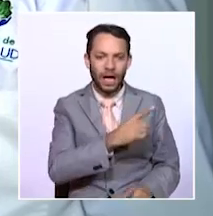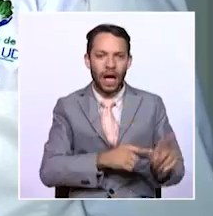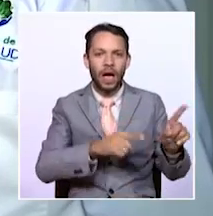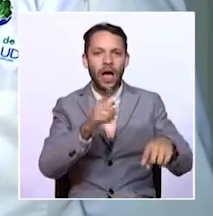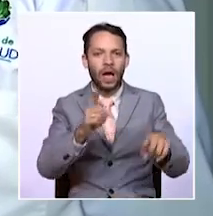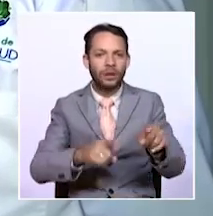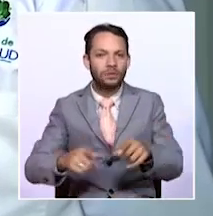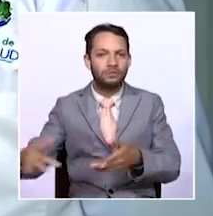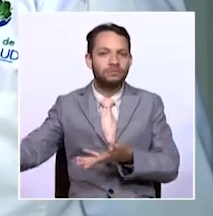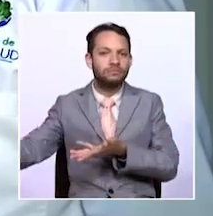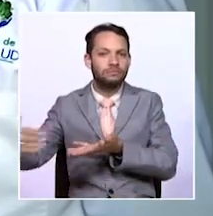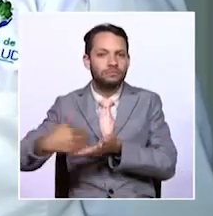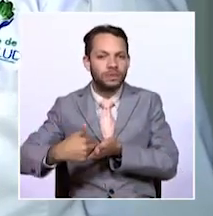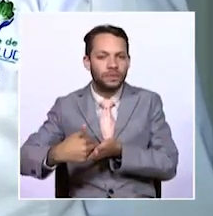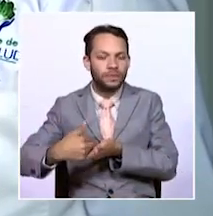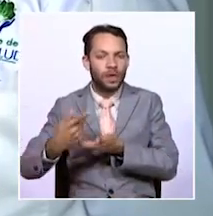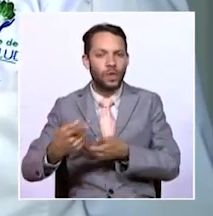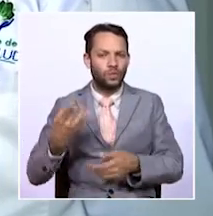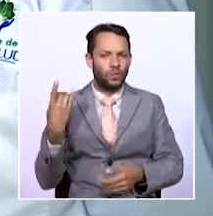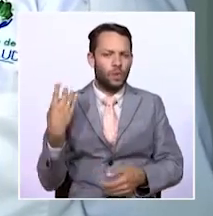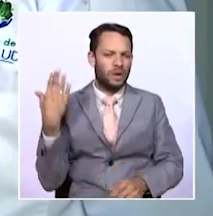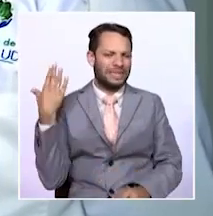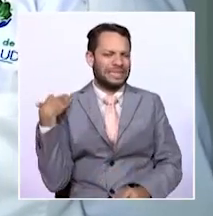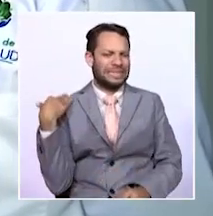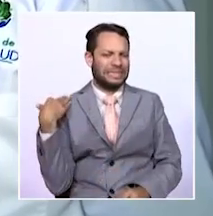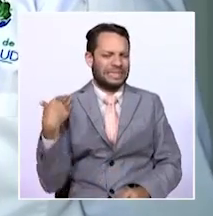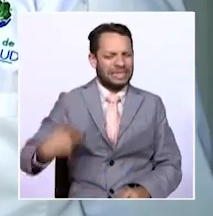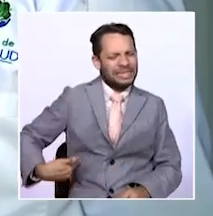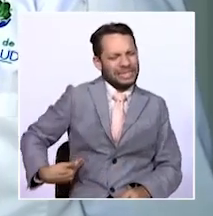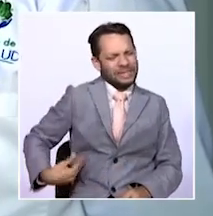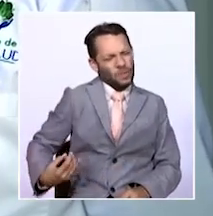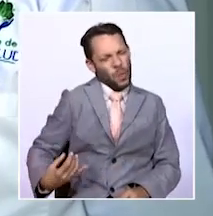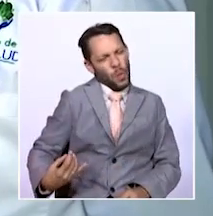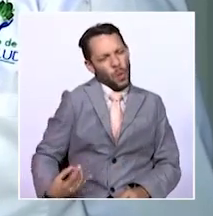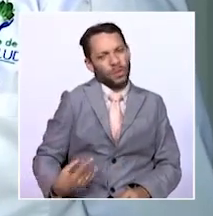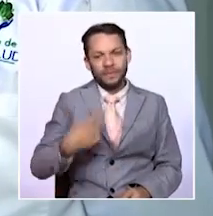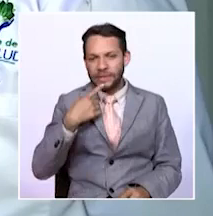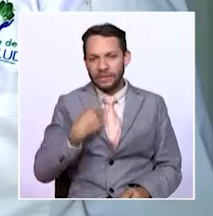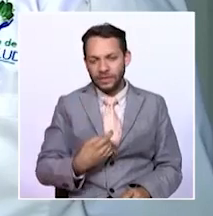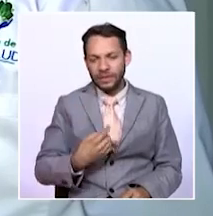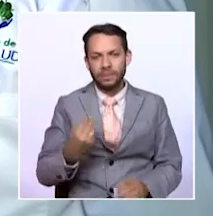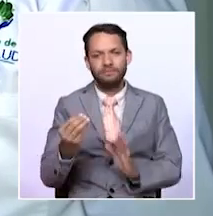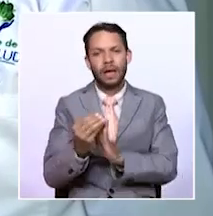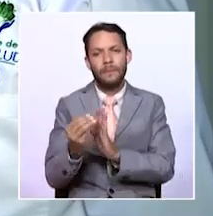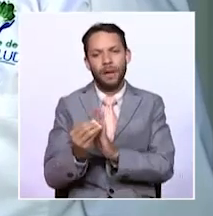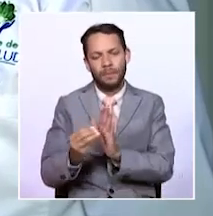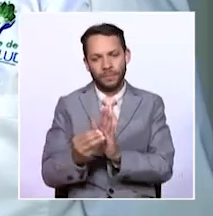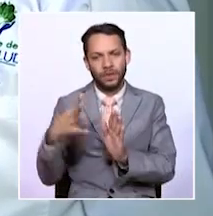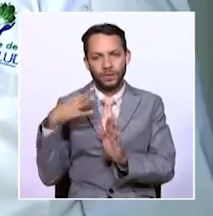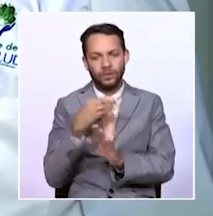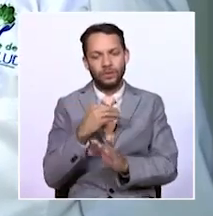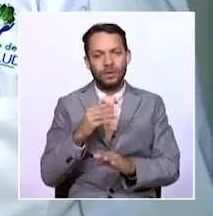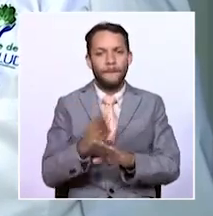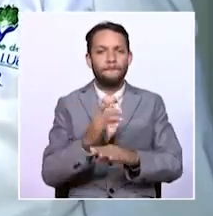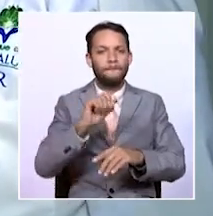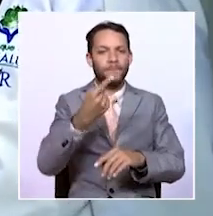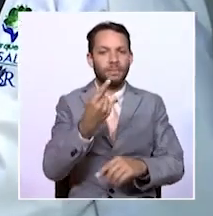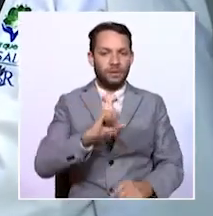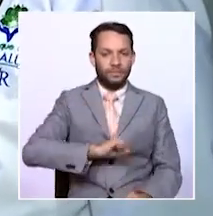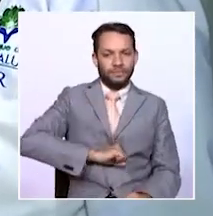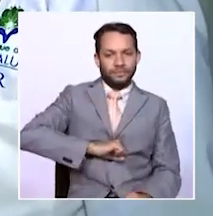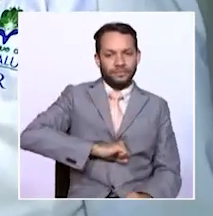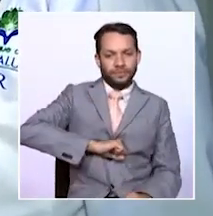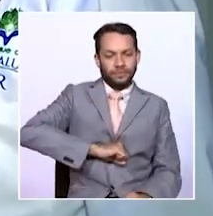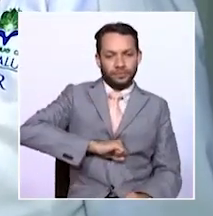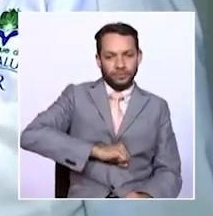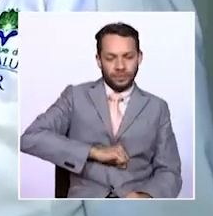a consulta manifestando un dolor de espalda, un dolor lumbar, un dolor dorsal, en la mayoría de los casos hemos encontrado que está diagnosticado el